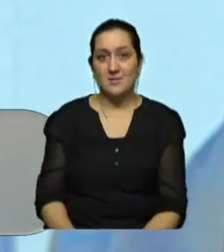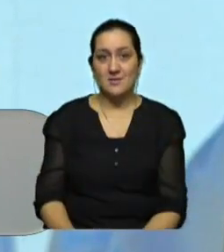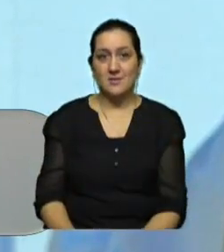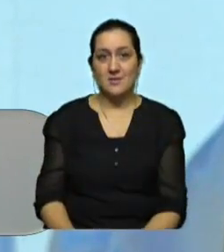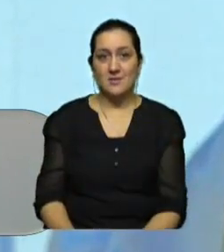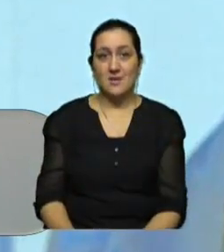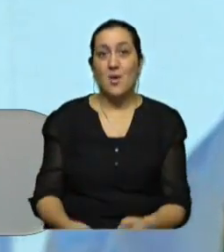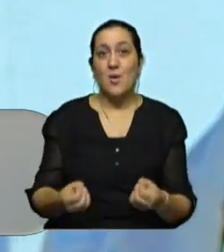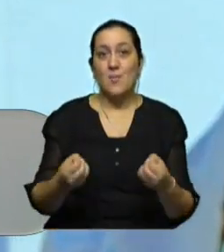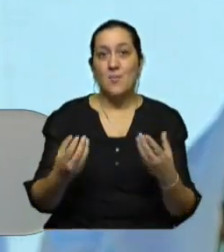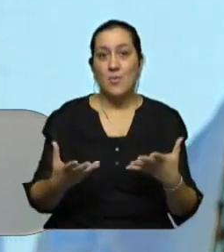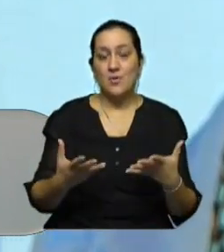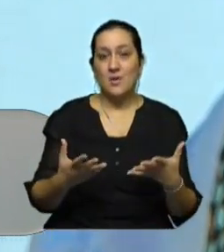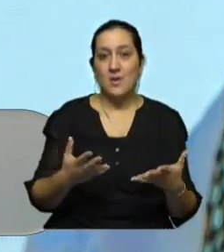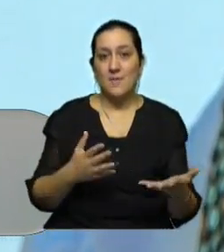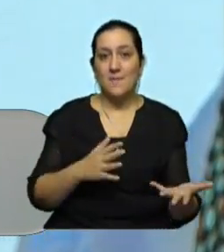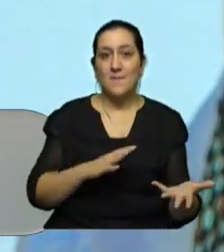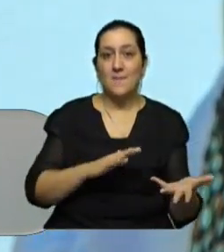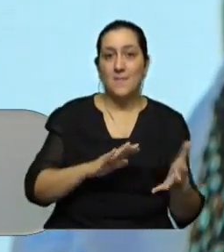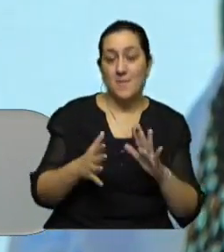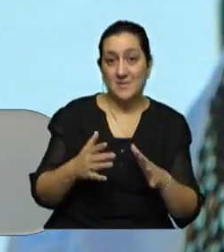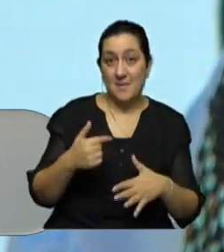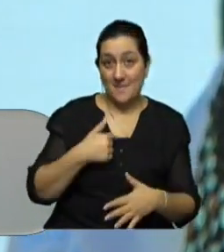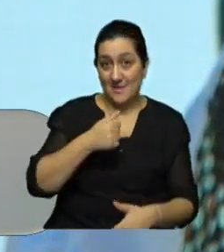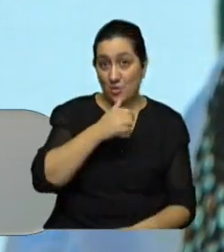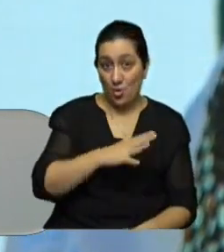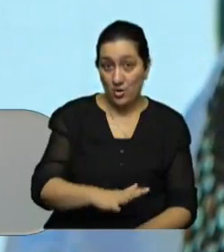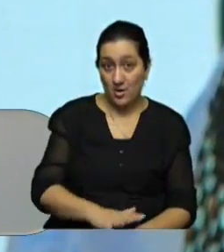Porque me parece, en mi historia,